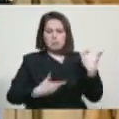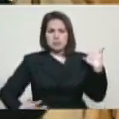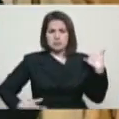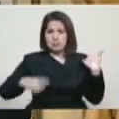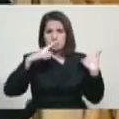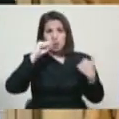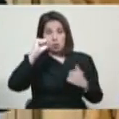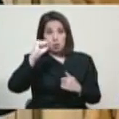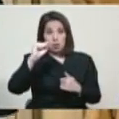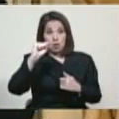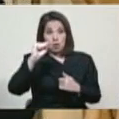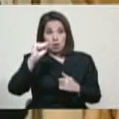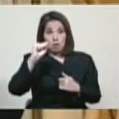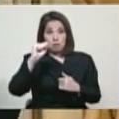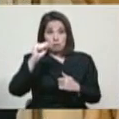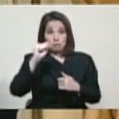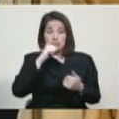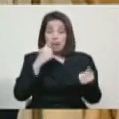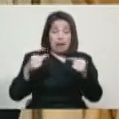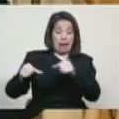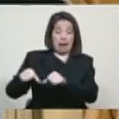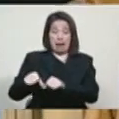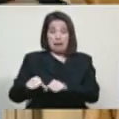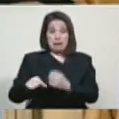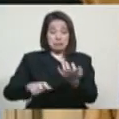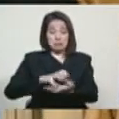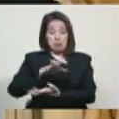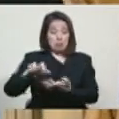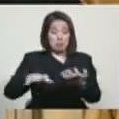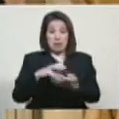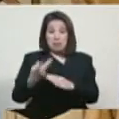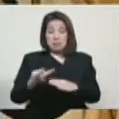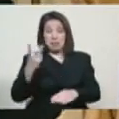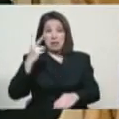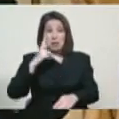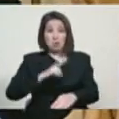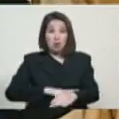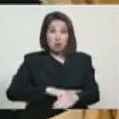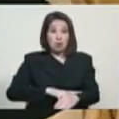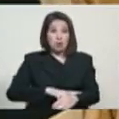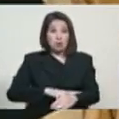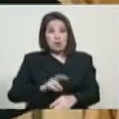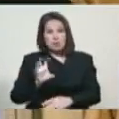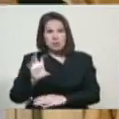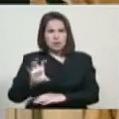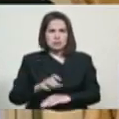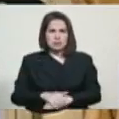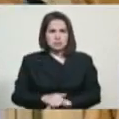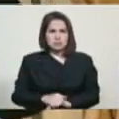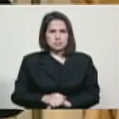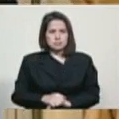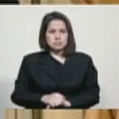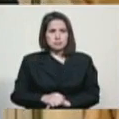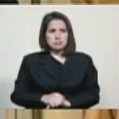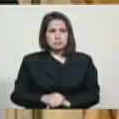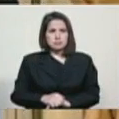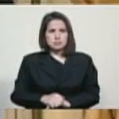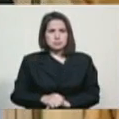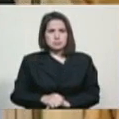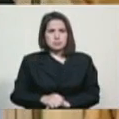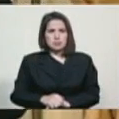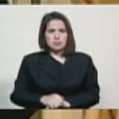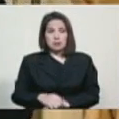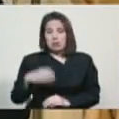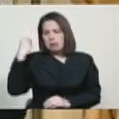asesino, extremista, para generar un caos y un escenario, creen ellos,